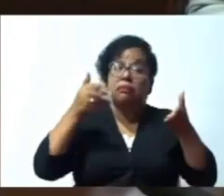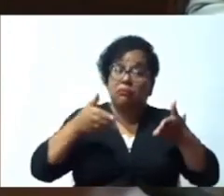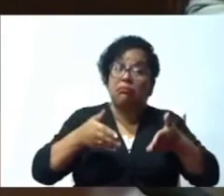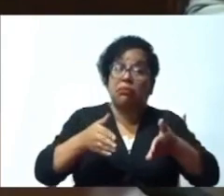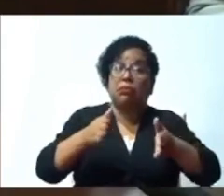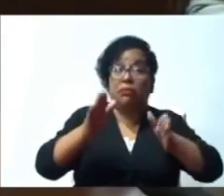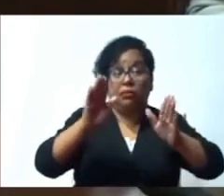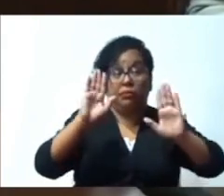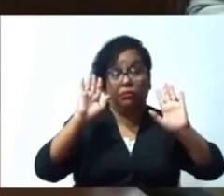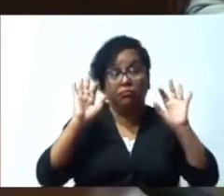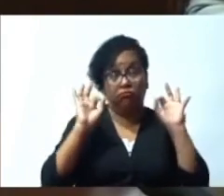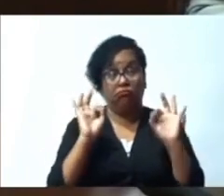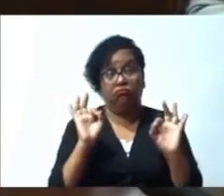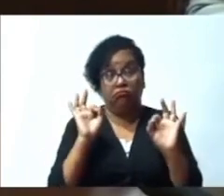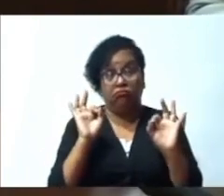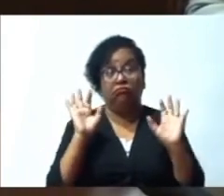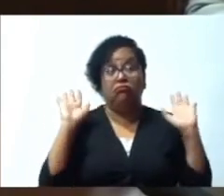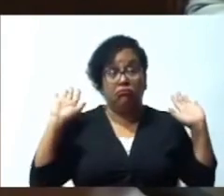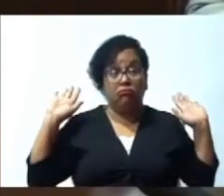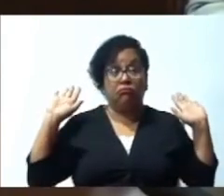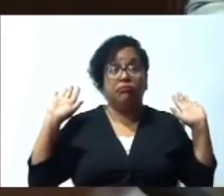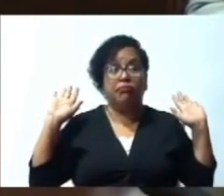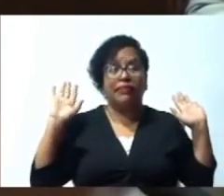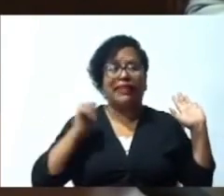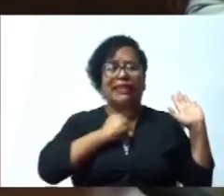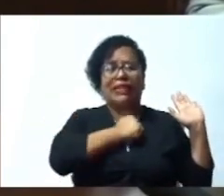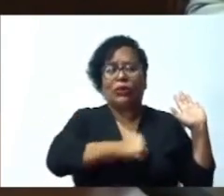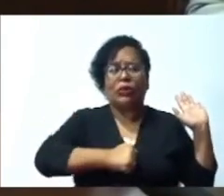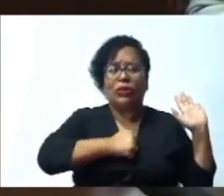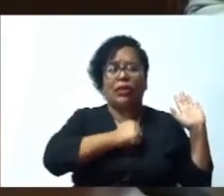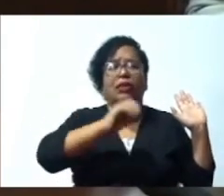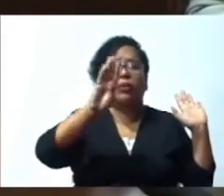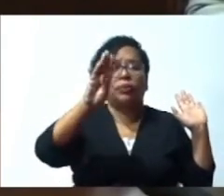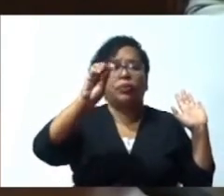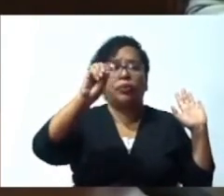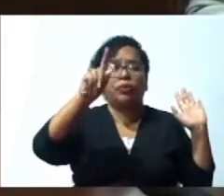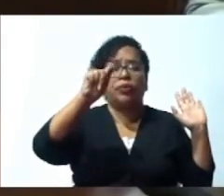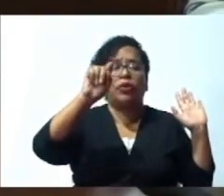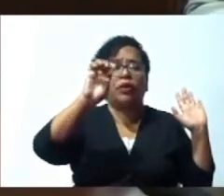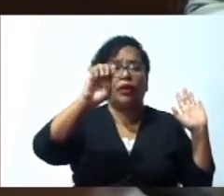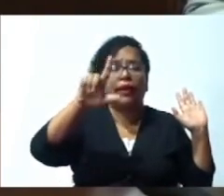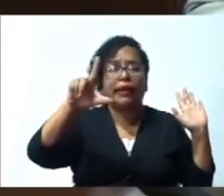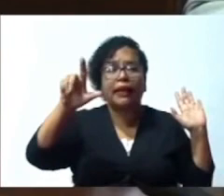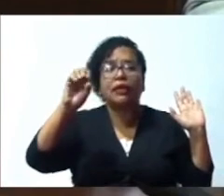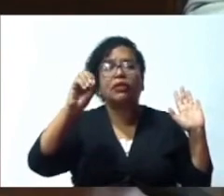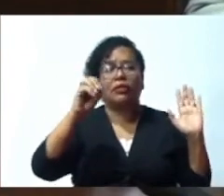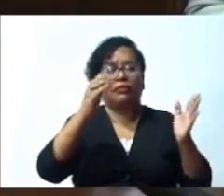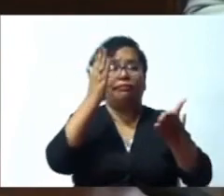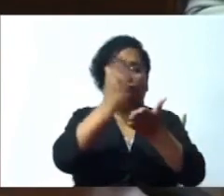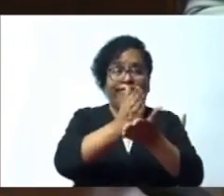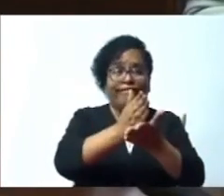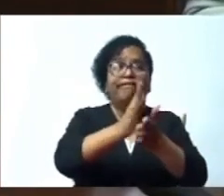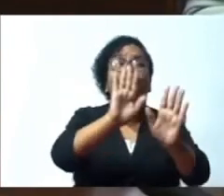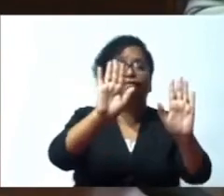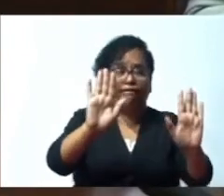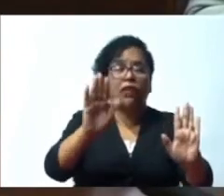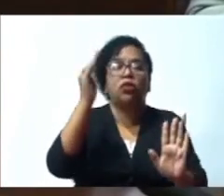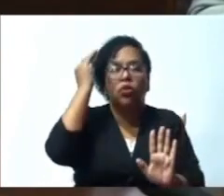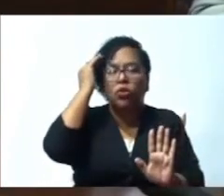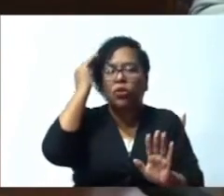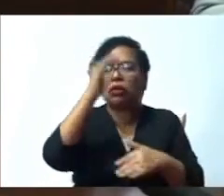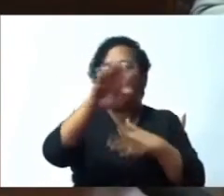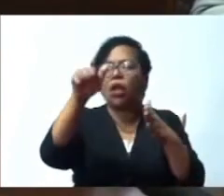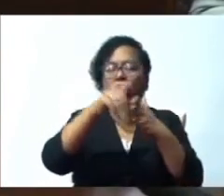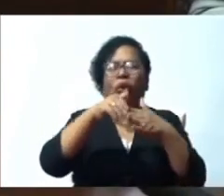que lo digo Siempre que citan las condiciones disculpame usted yo que te interrumpí Pero veo algunos diputados Yo sé que todos estamos agotados